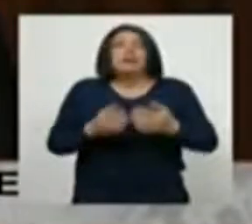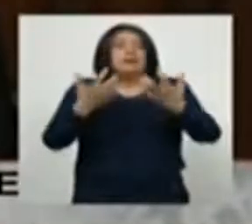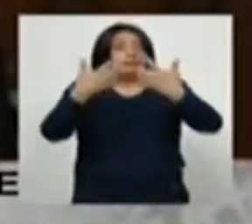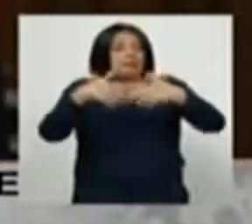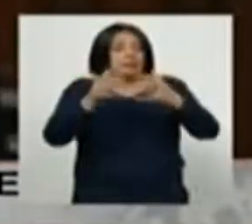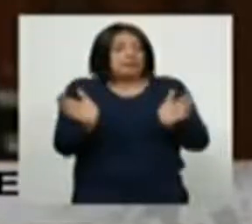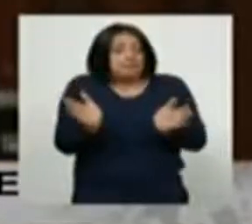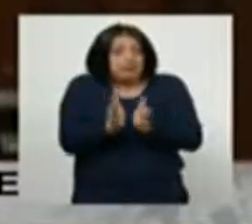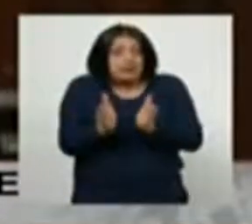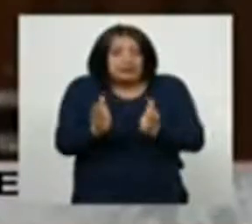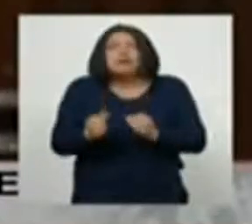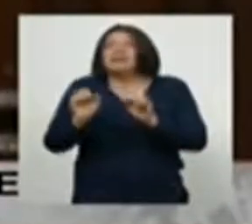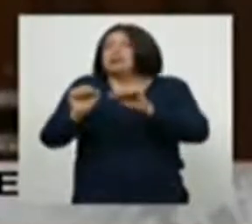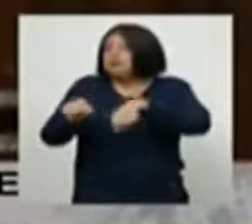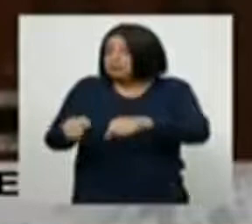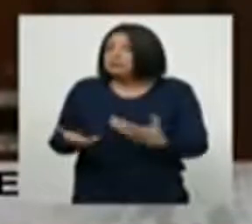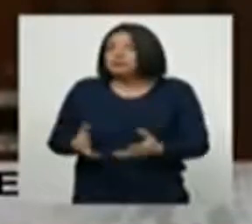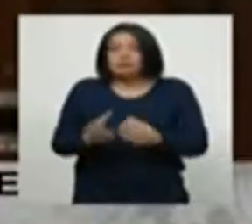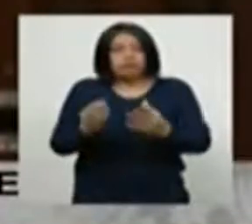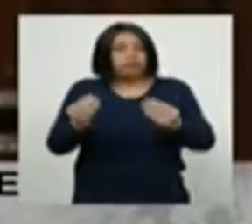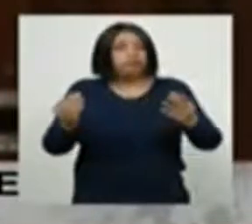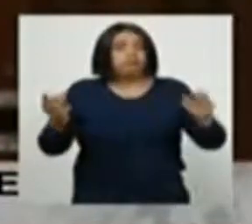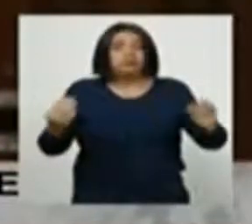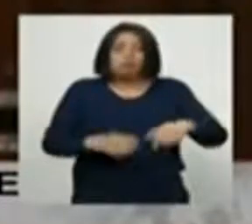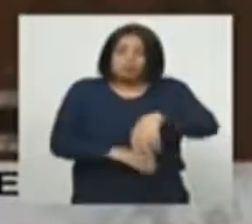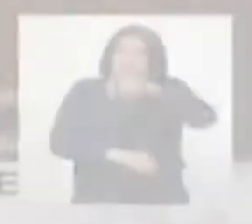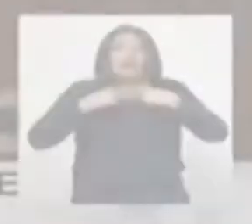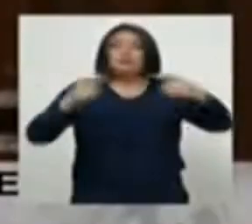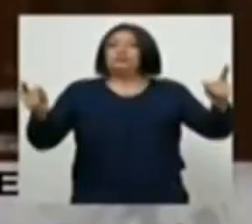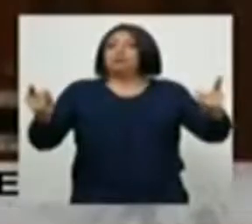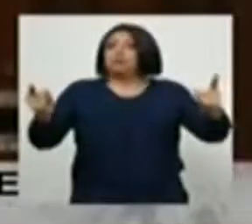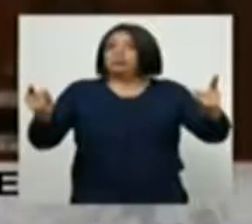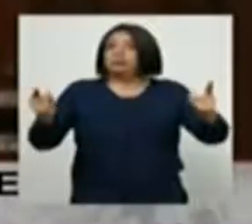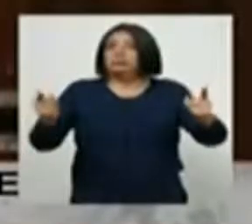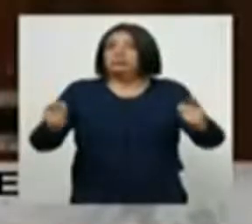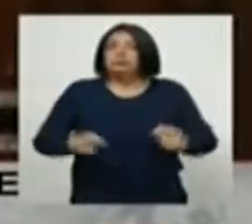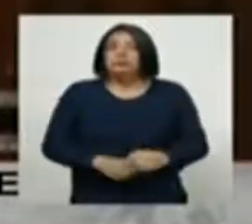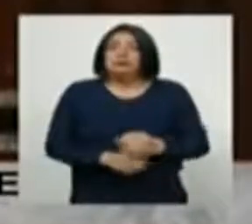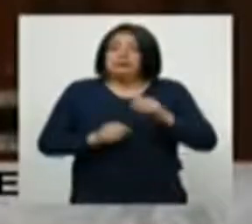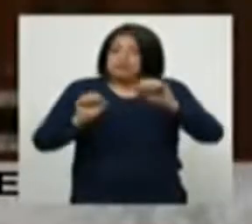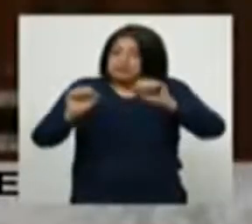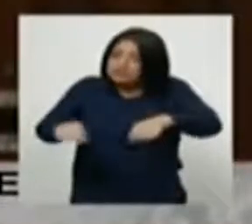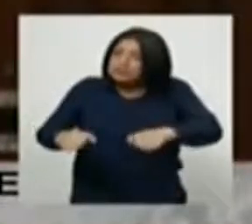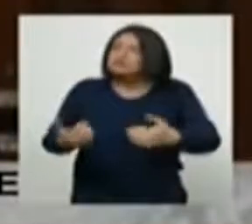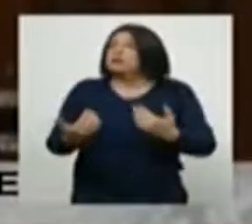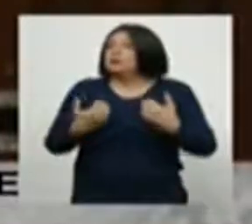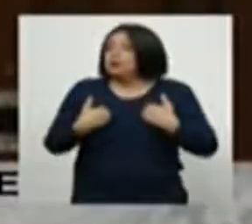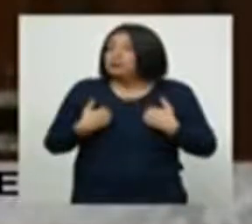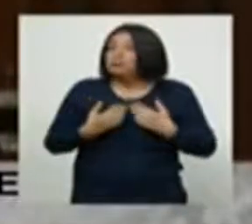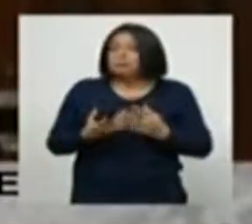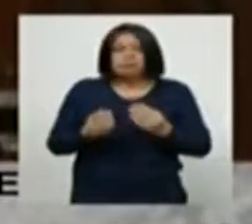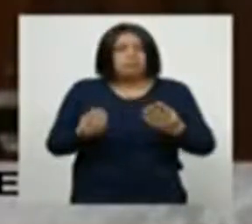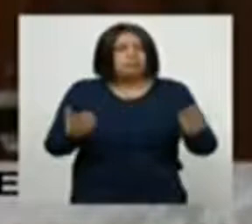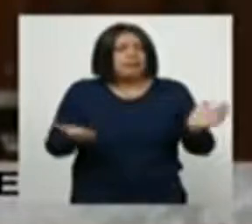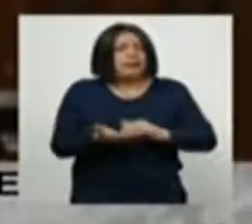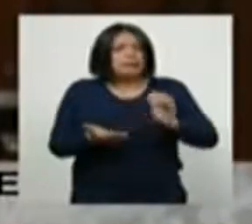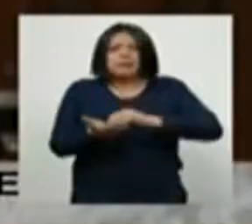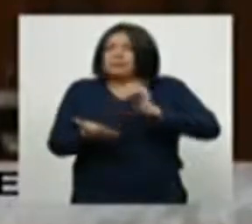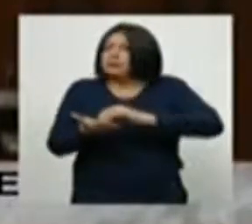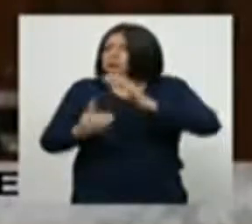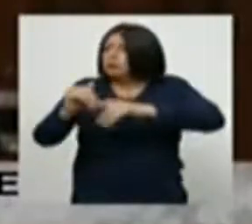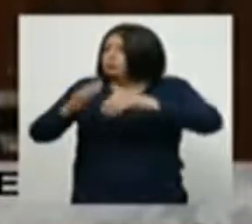pequeñas empresas, que son la gran mayoría en el Perú, que tendremos mucho más